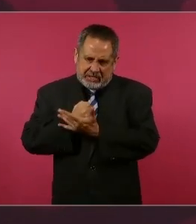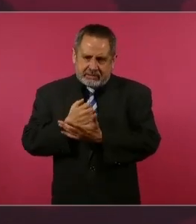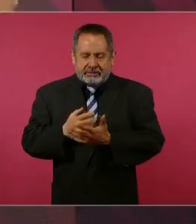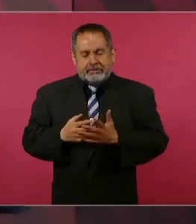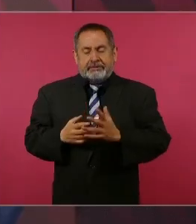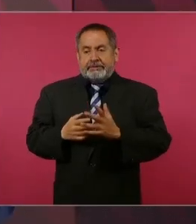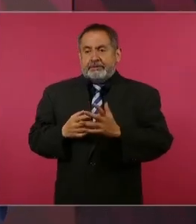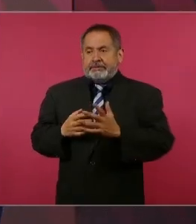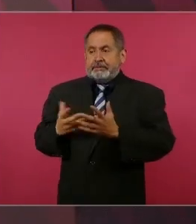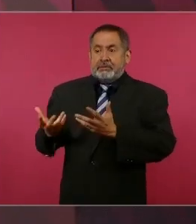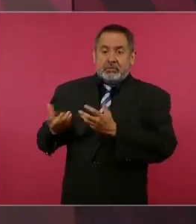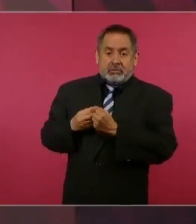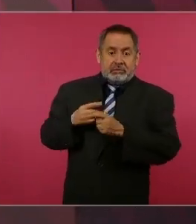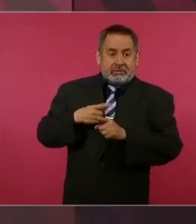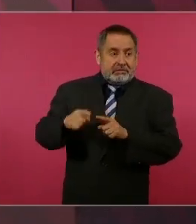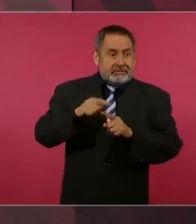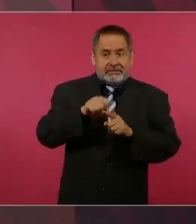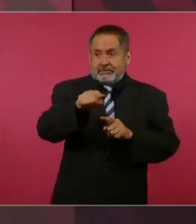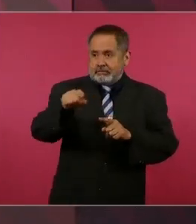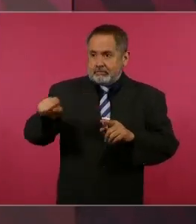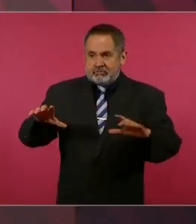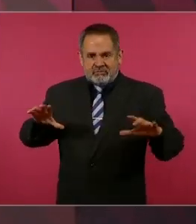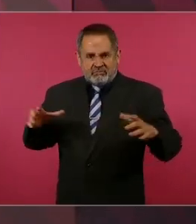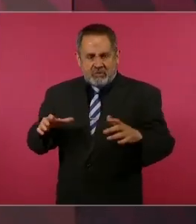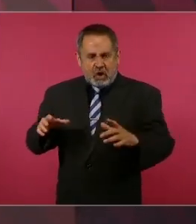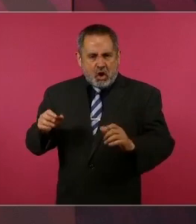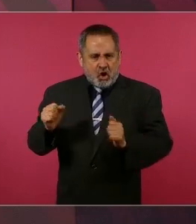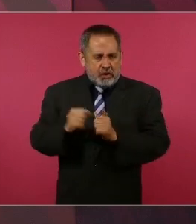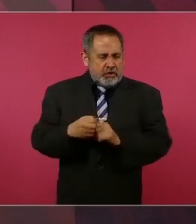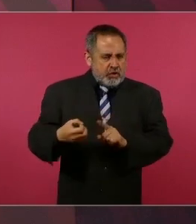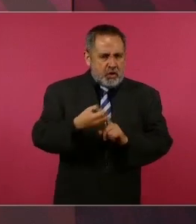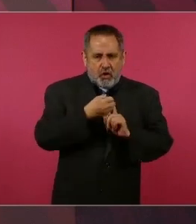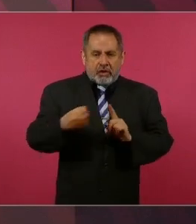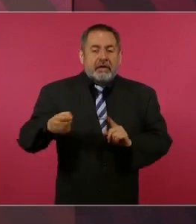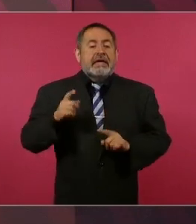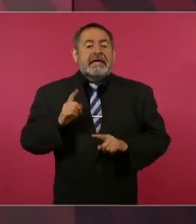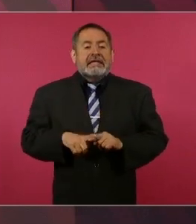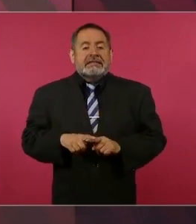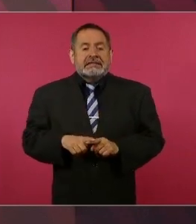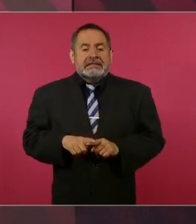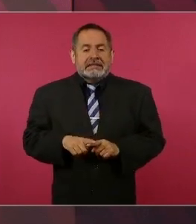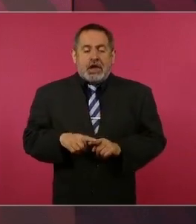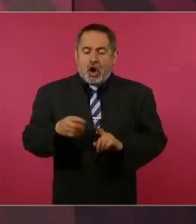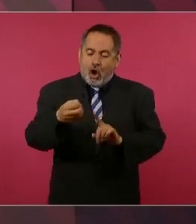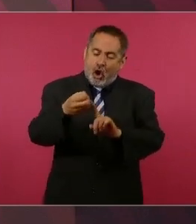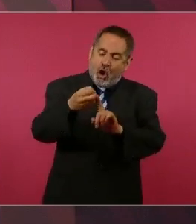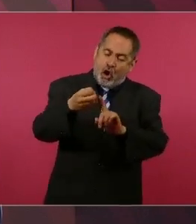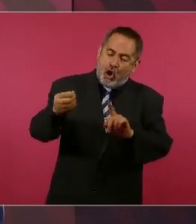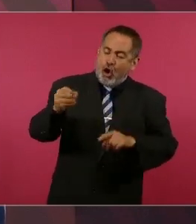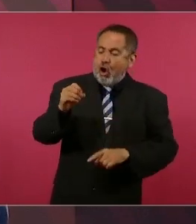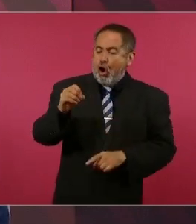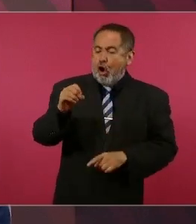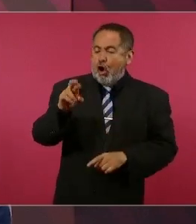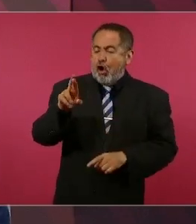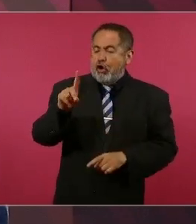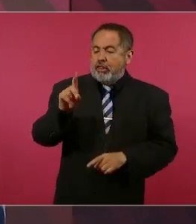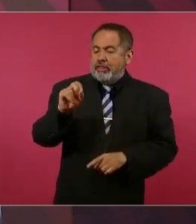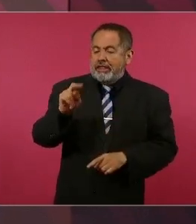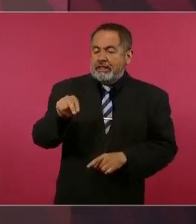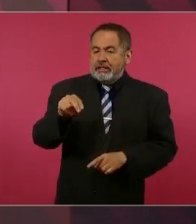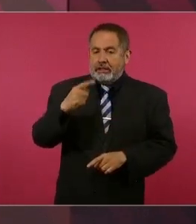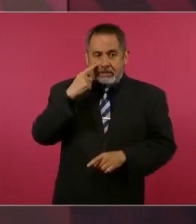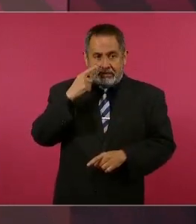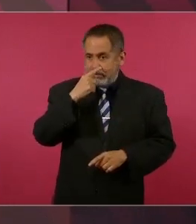De todo. Y había disciplina, porque la democracia también es orden, orden